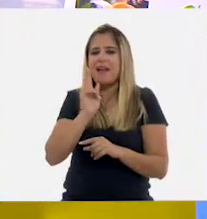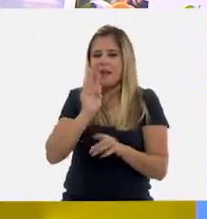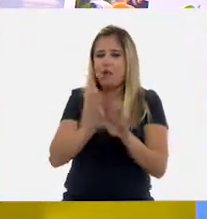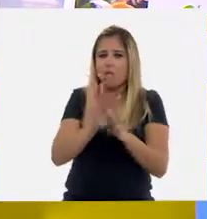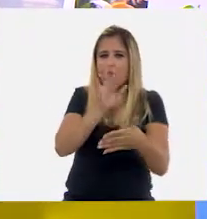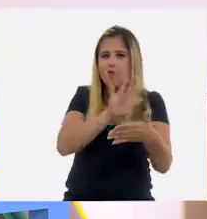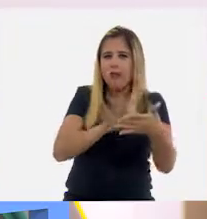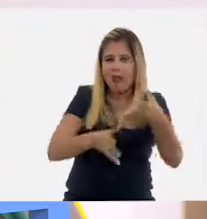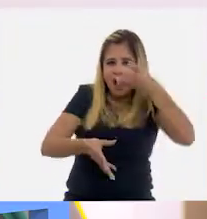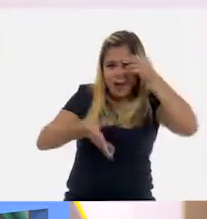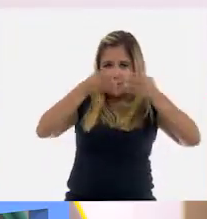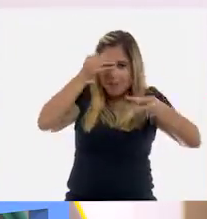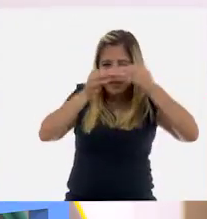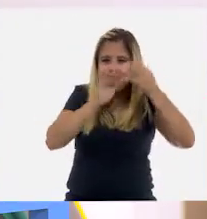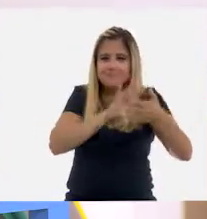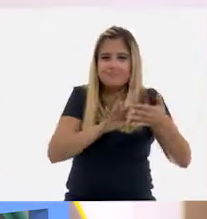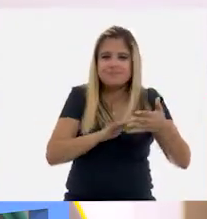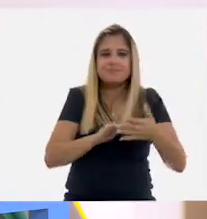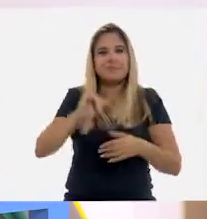texto.